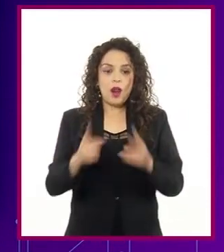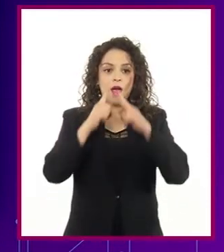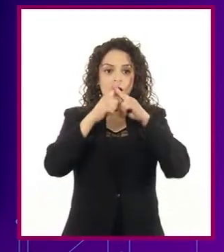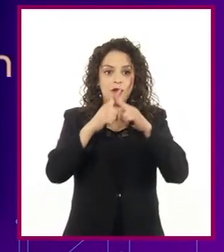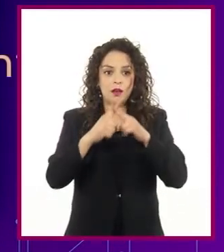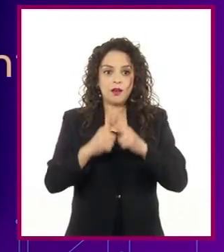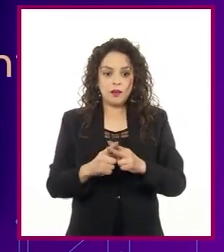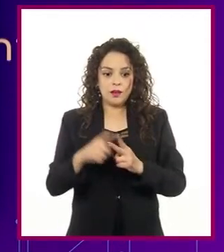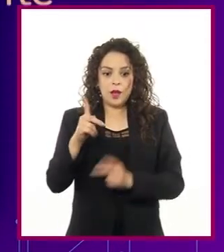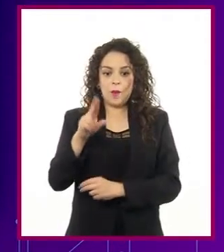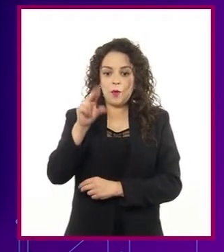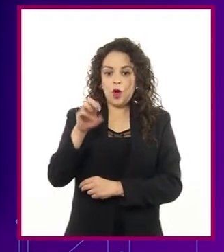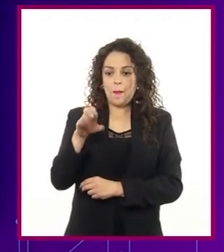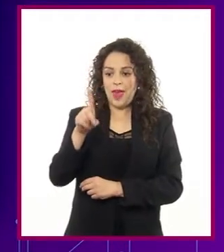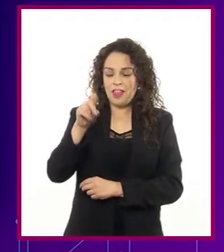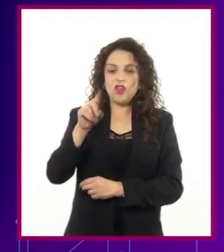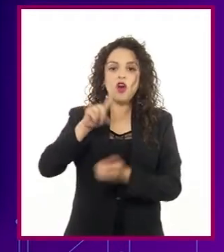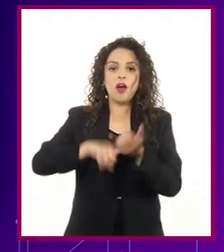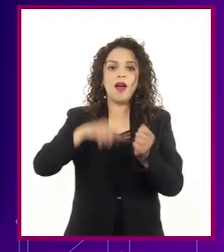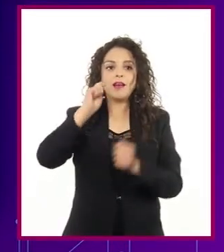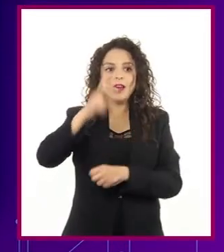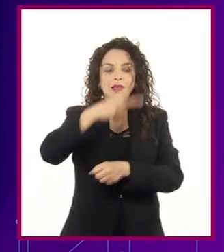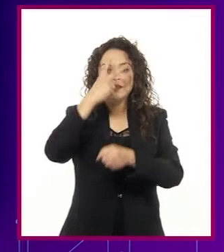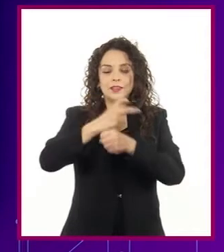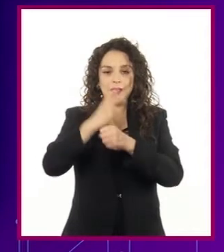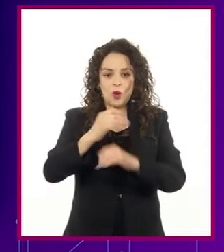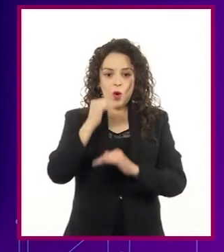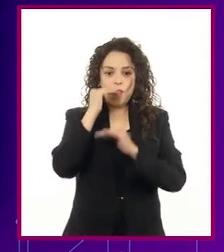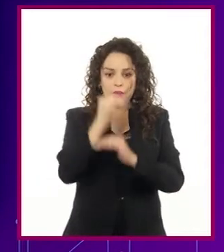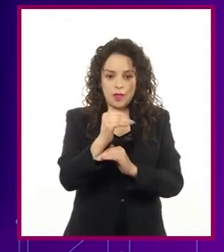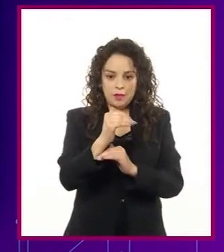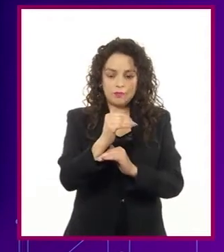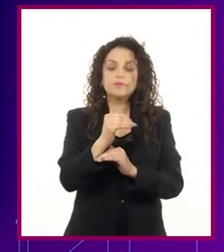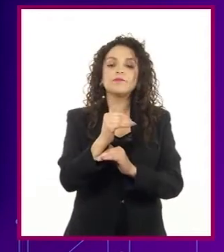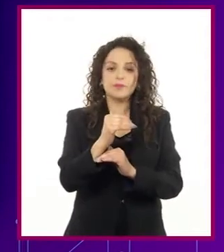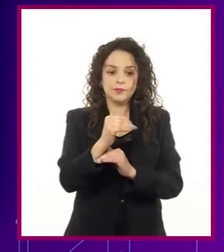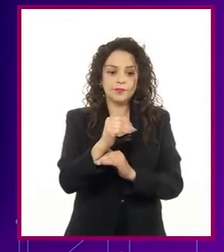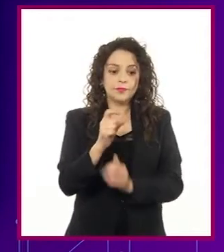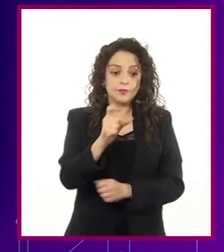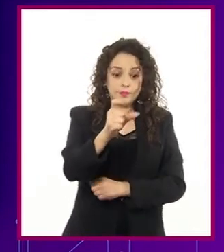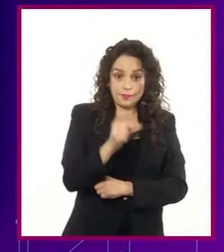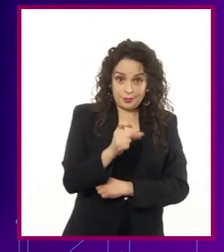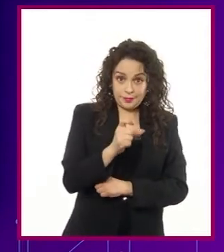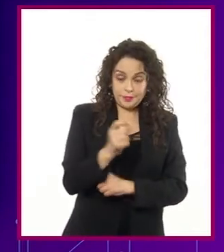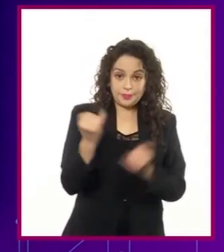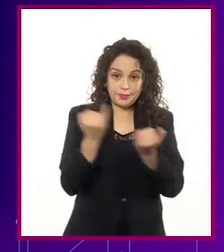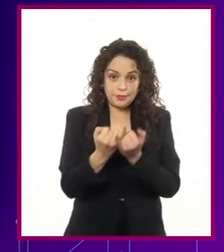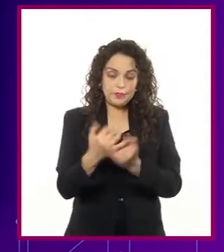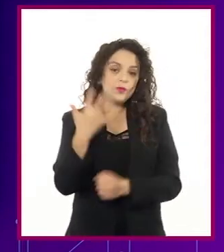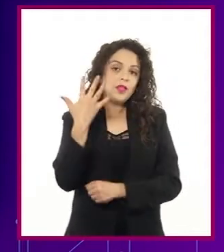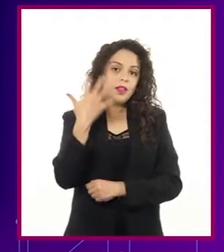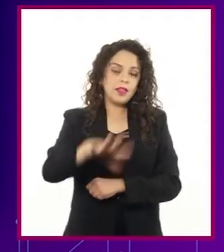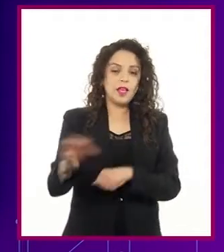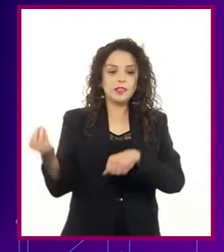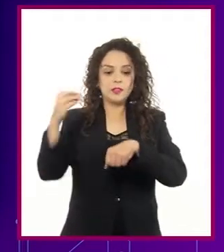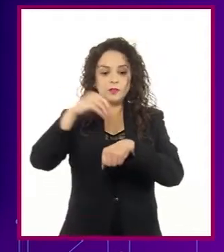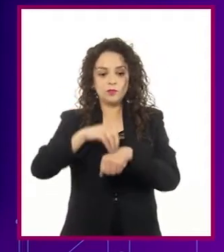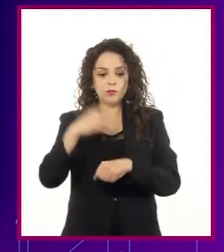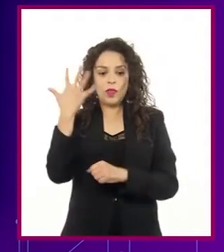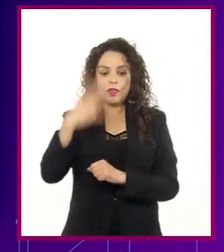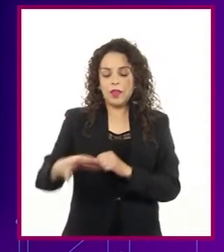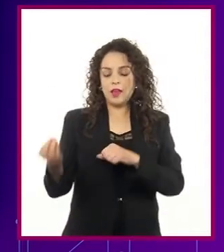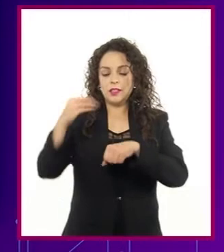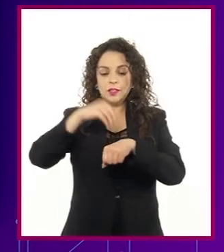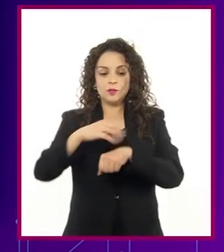bloque 2. El promedio es igual al cociente de la suma de 10 más 10 más 9